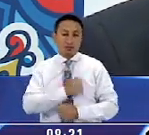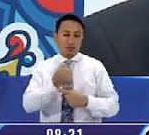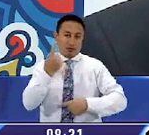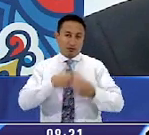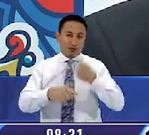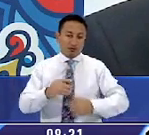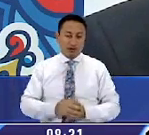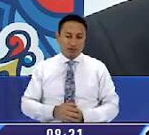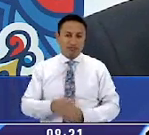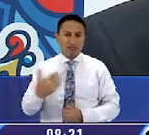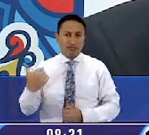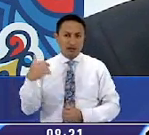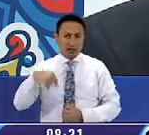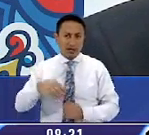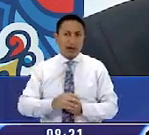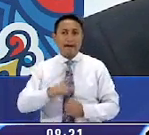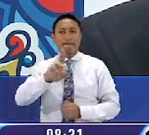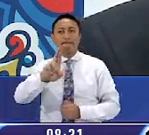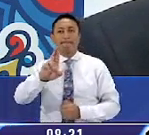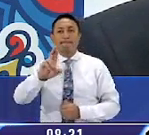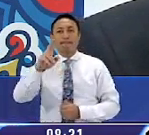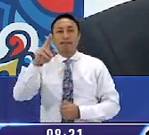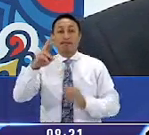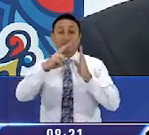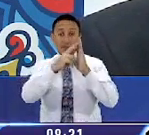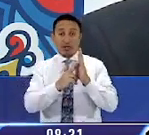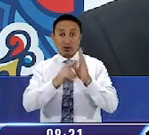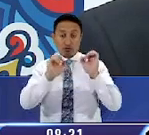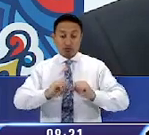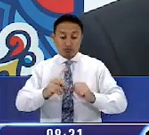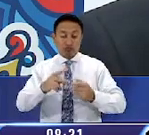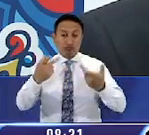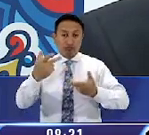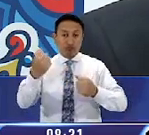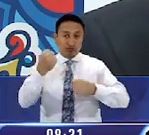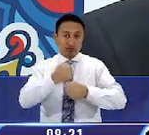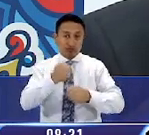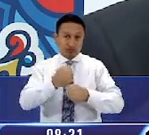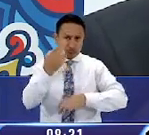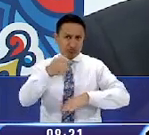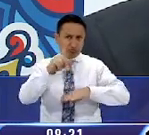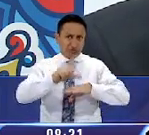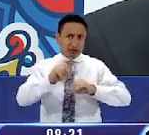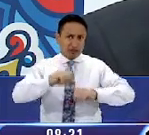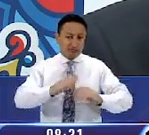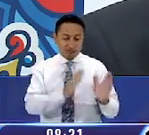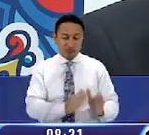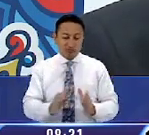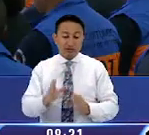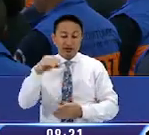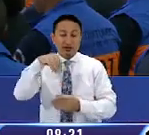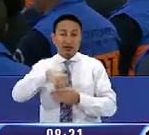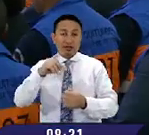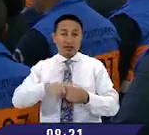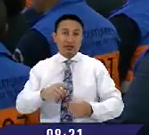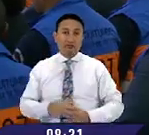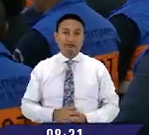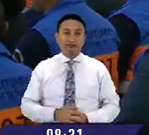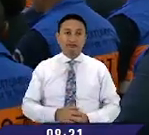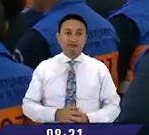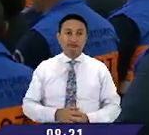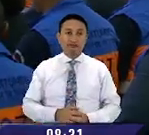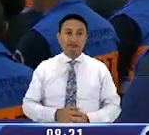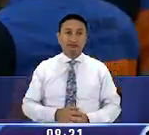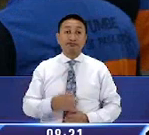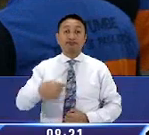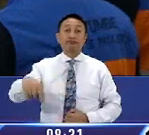que ya cuentan con la PUCA para poder ejercer y poder trabajar con normalidad y regularizados dentro de la ciudad de Quito. Además, los